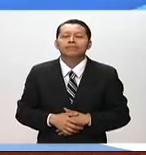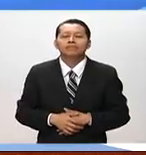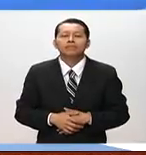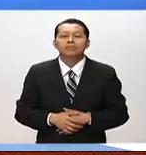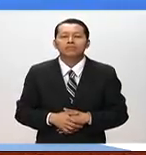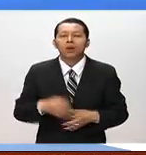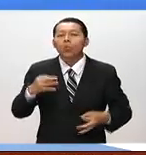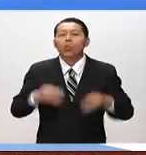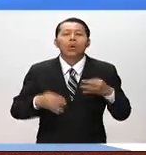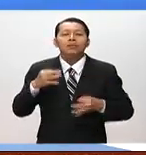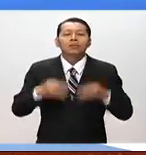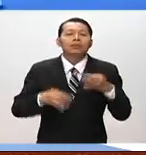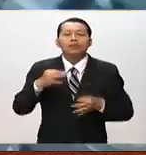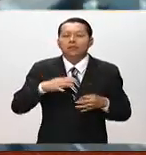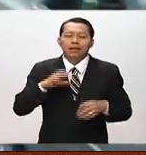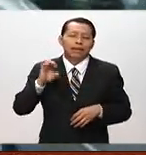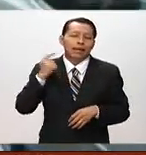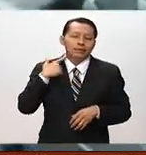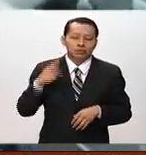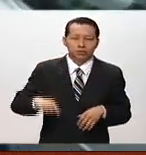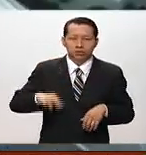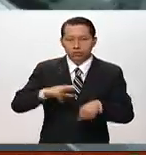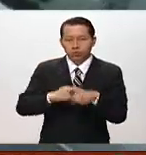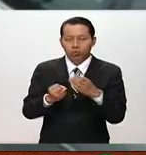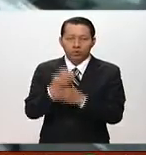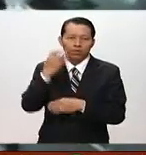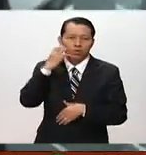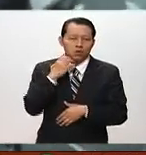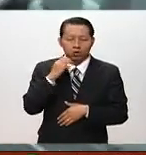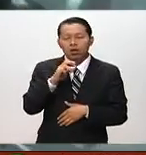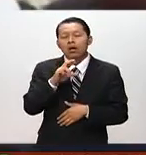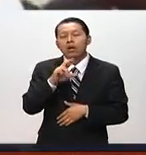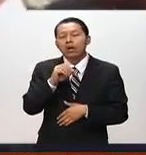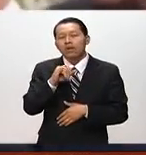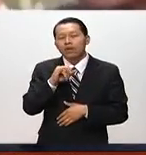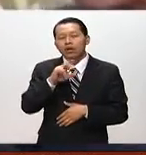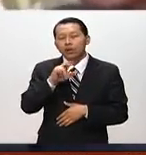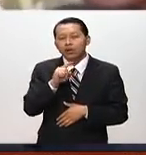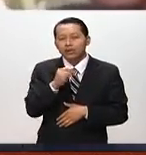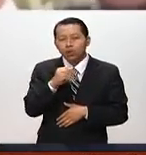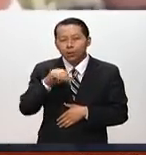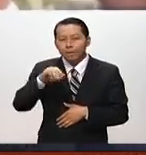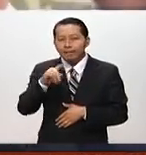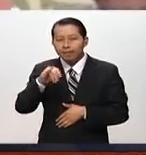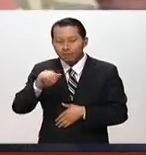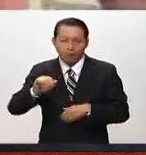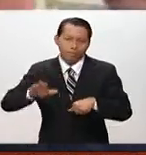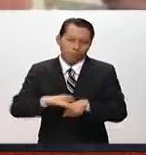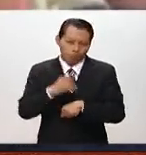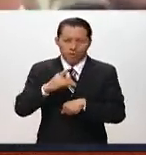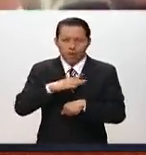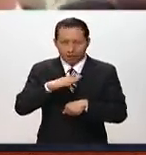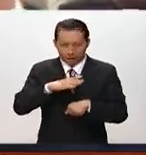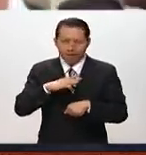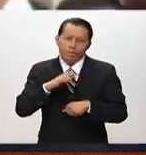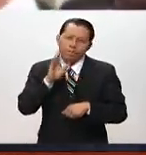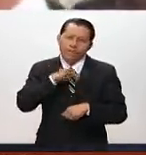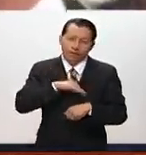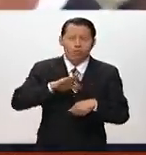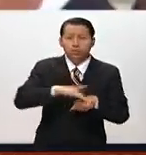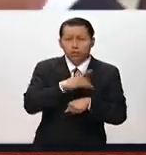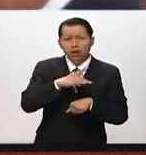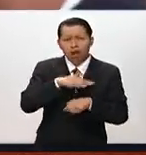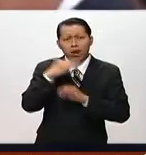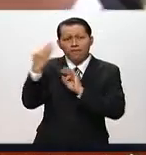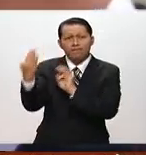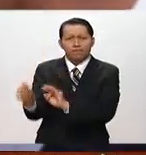juez vinculó a proceso al exgobernador de Nuevo León, Rodrigo Medina, por ejercicio indebido de funciones. Esto después de que Medina acudió a